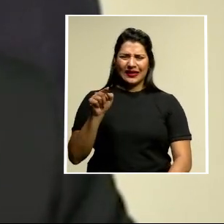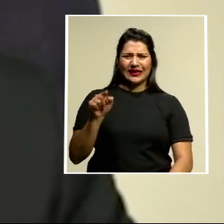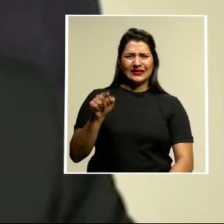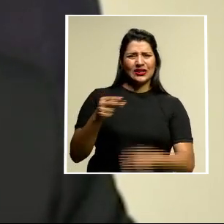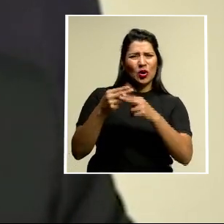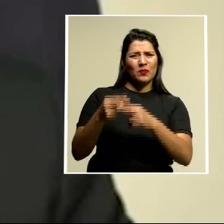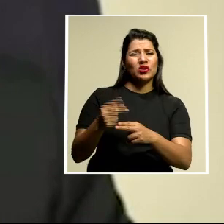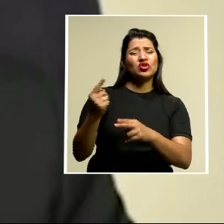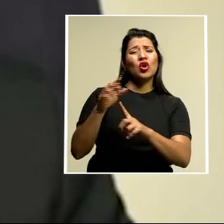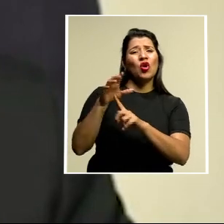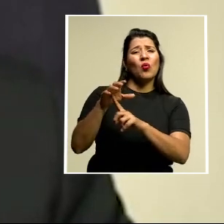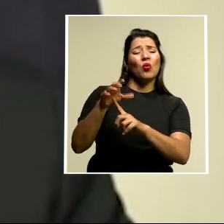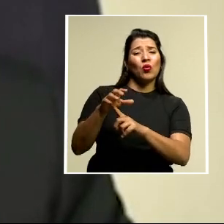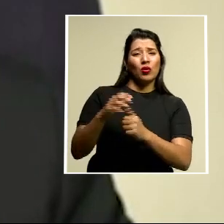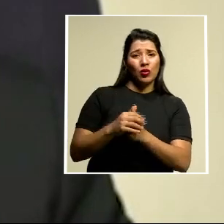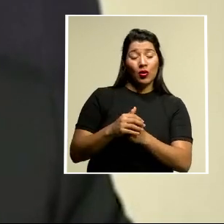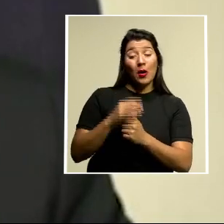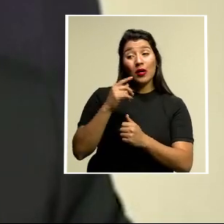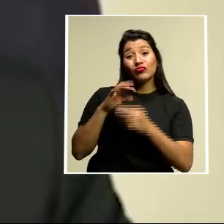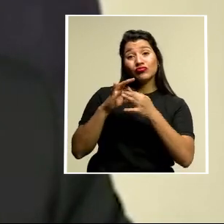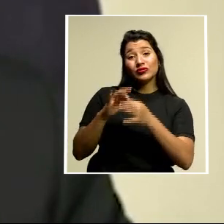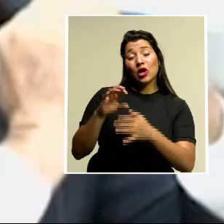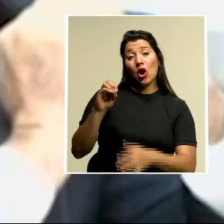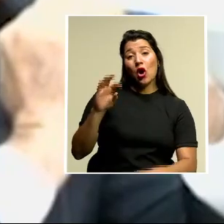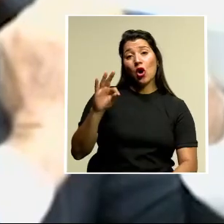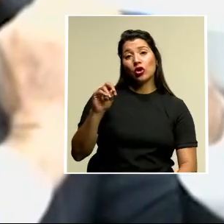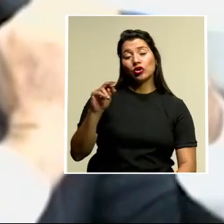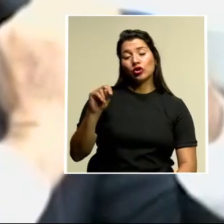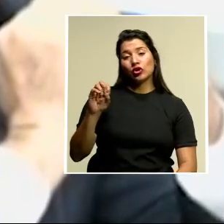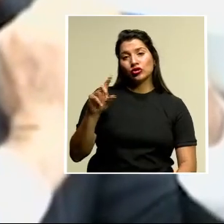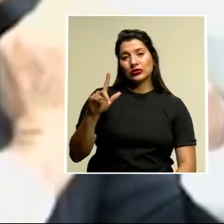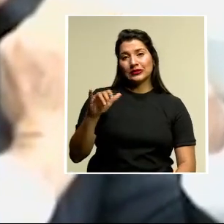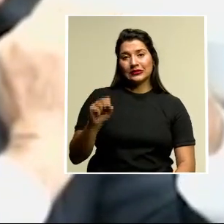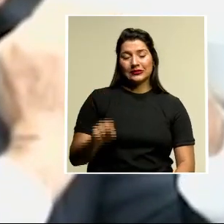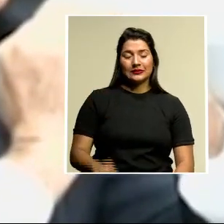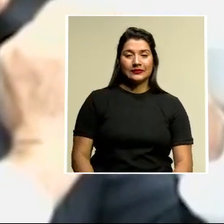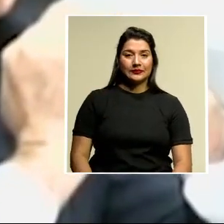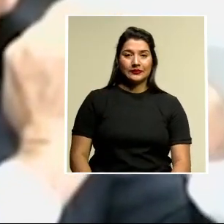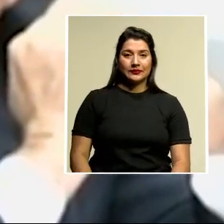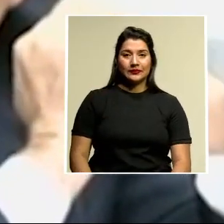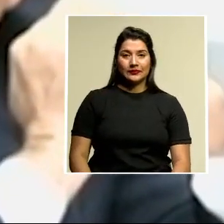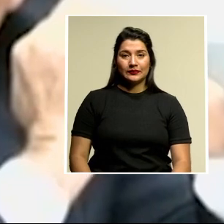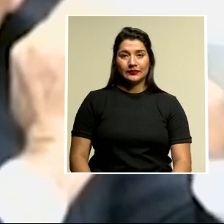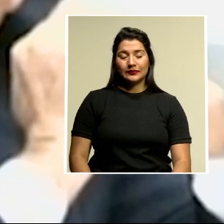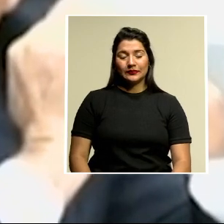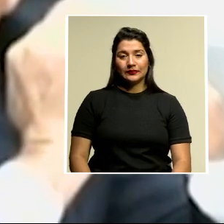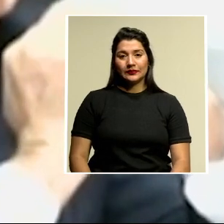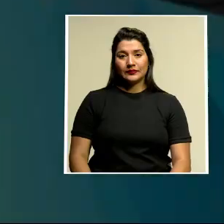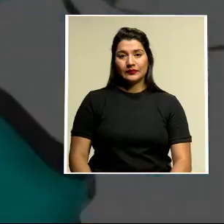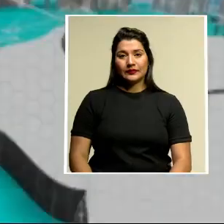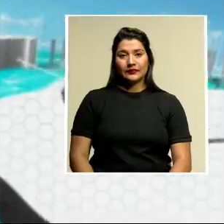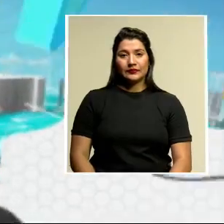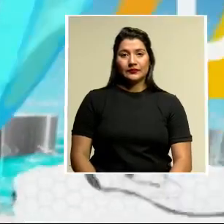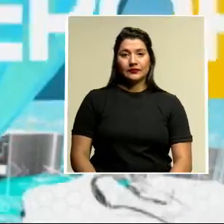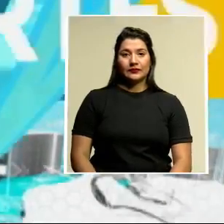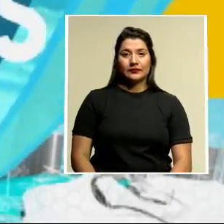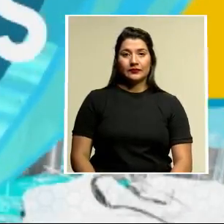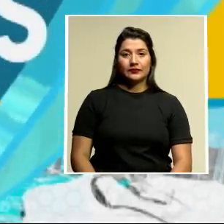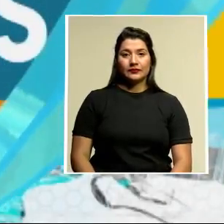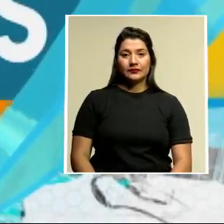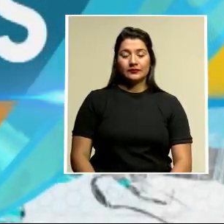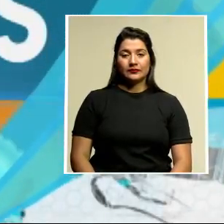fue más allá y manifestó que si el nombramiento se mantiene, todos los ministros, así como el presidente, serán responsables